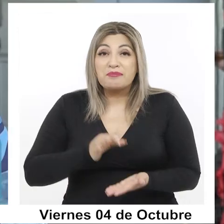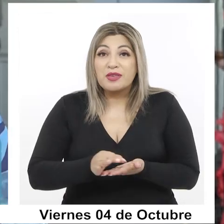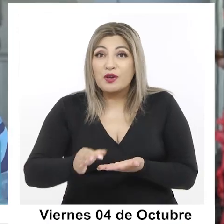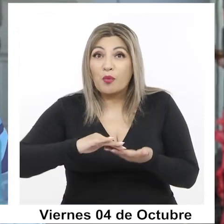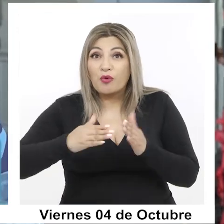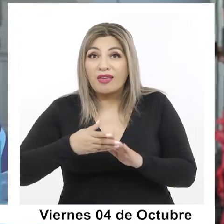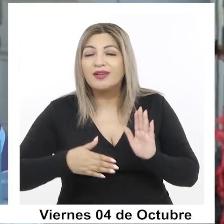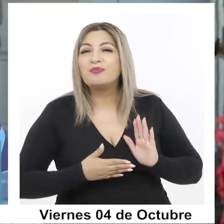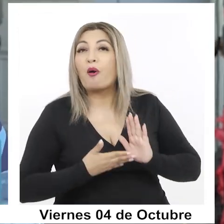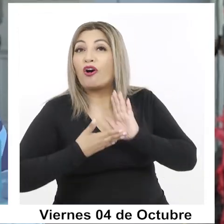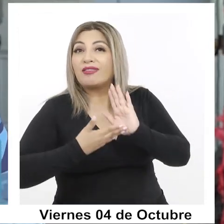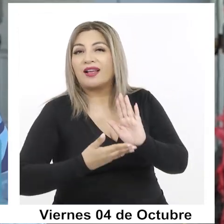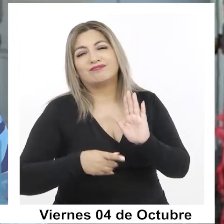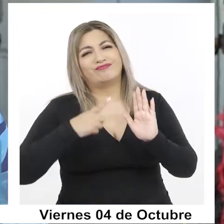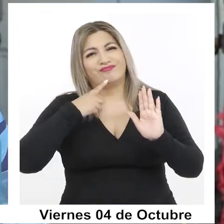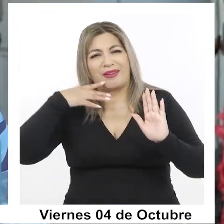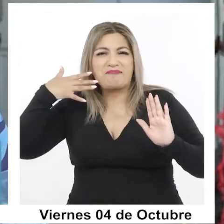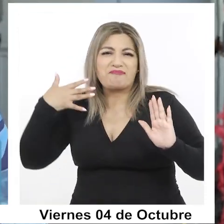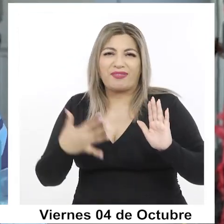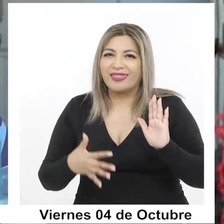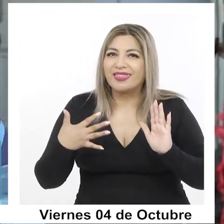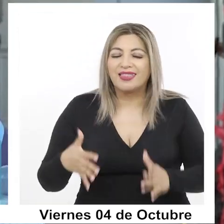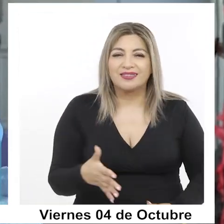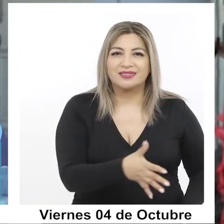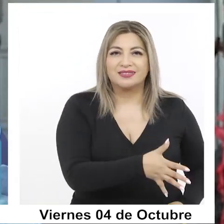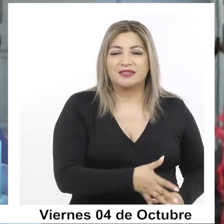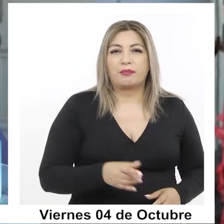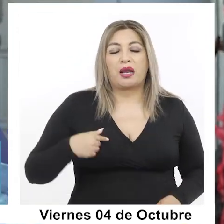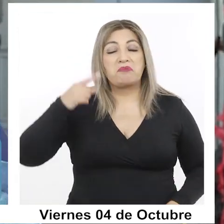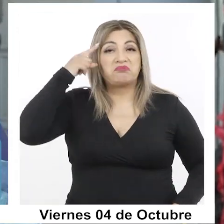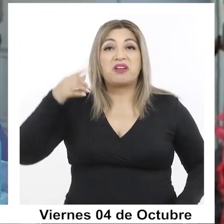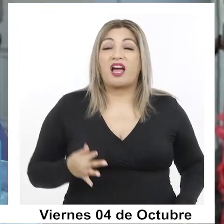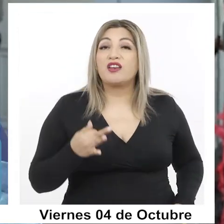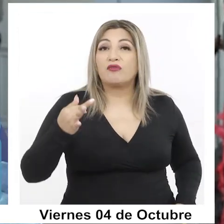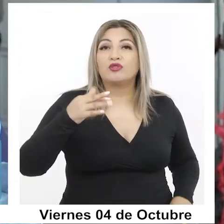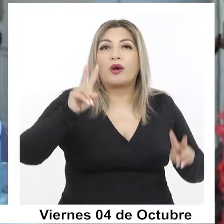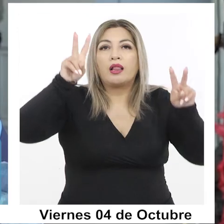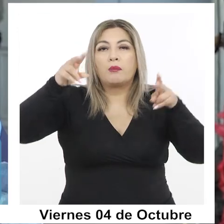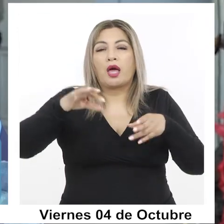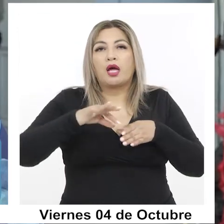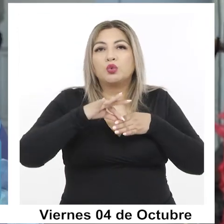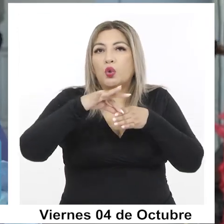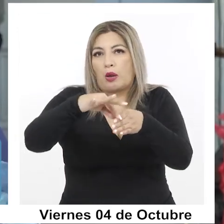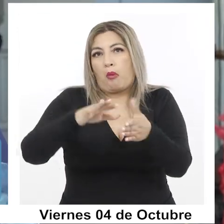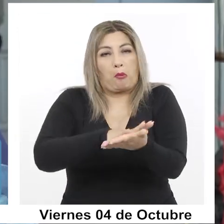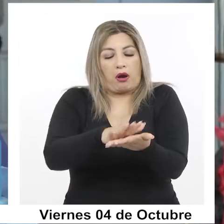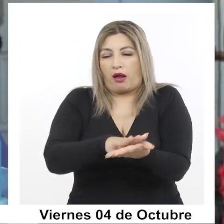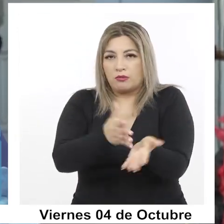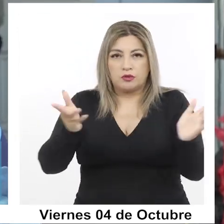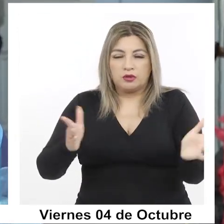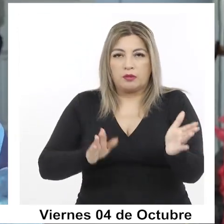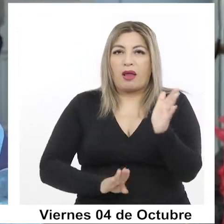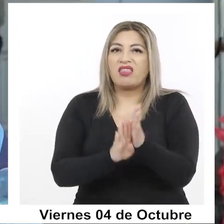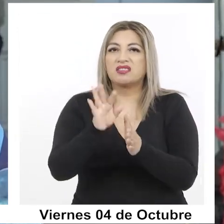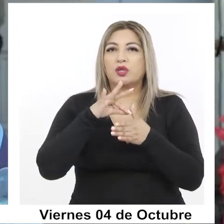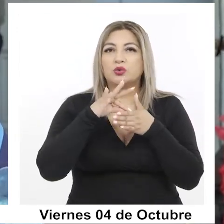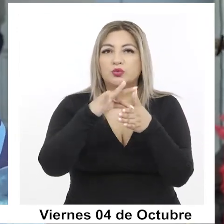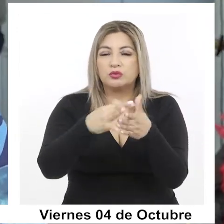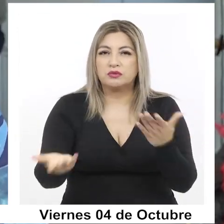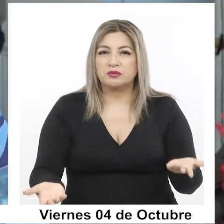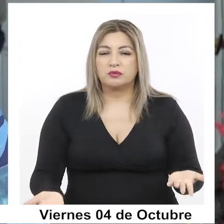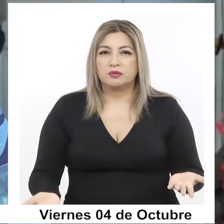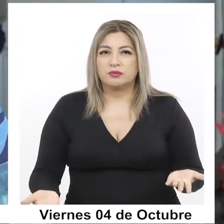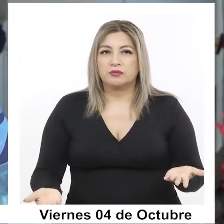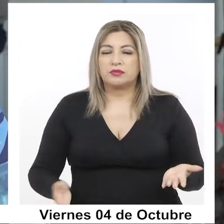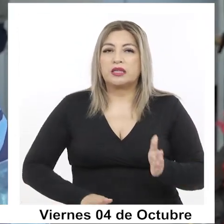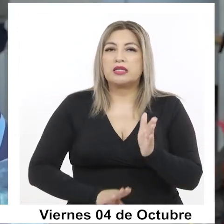comunidad son excepcionales para en futuro el turismo, por ejemplo, para desarrollar el turismo,